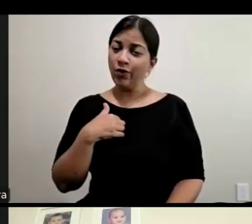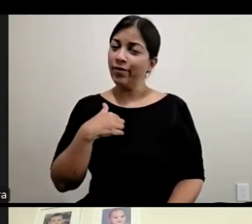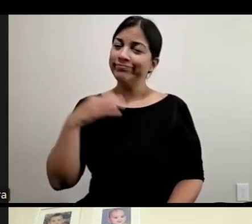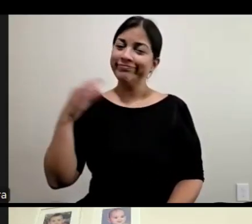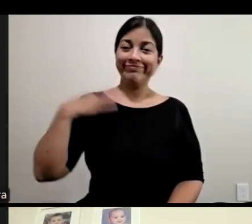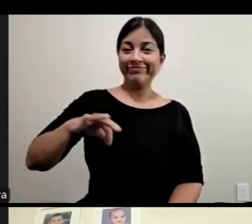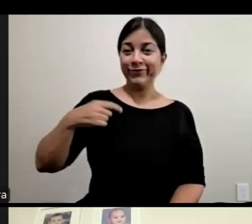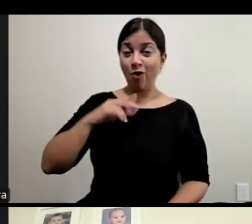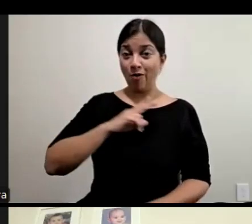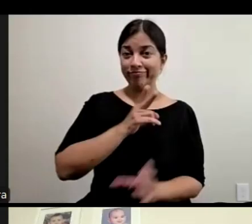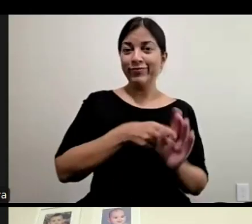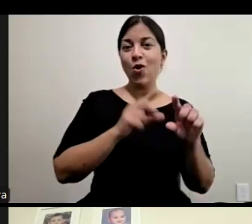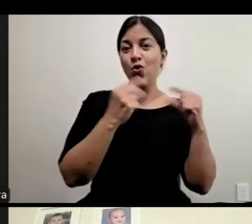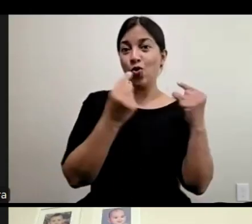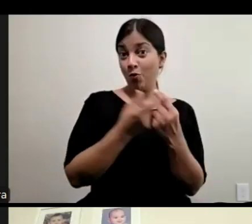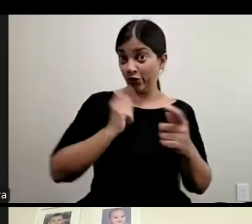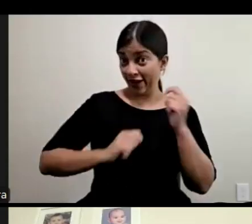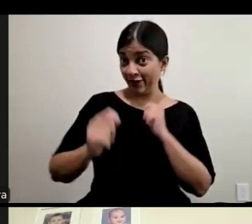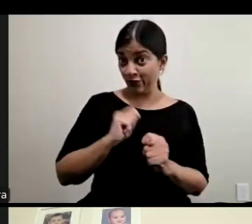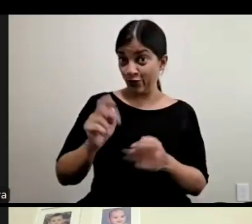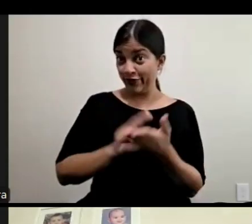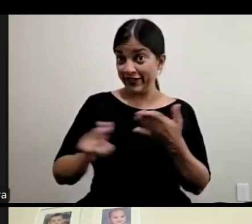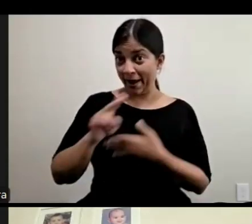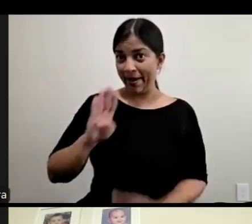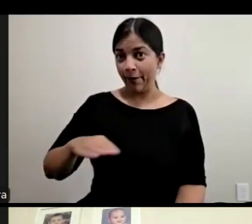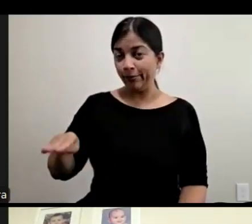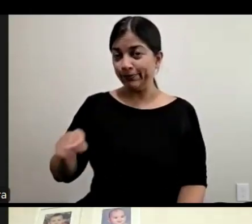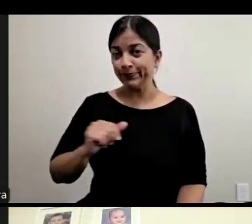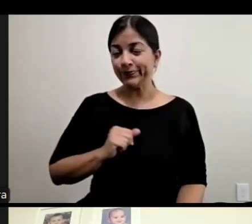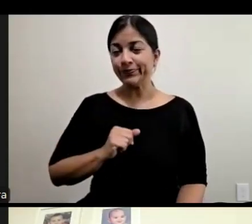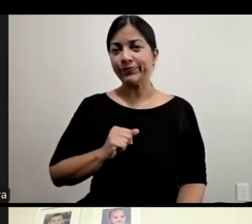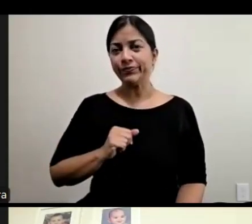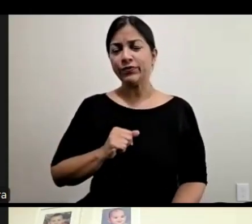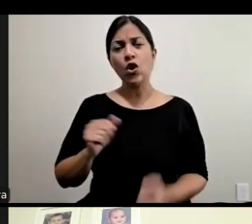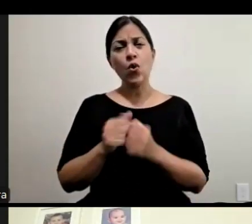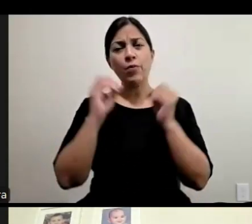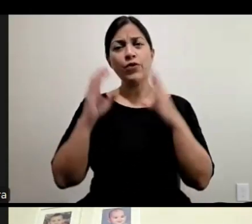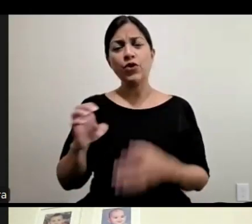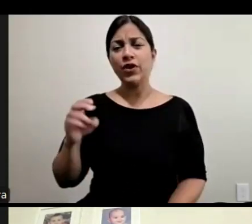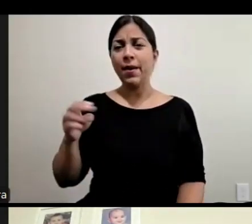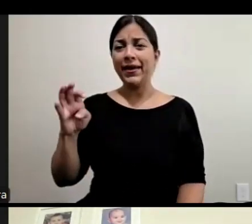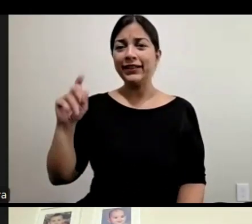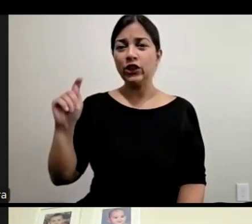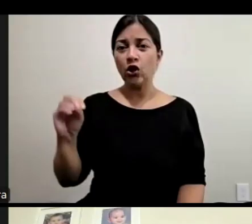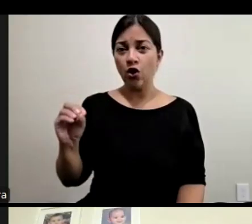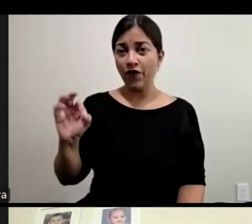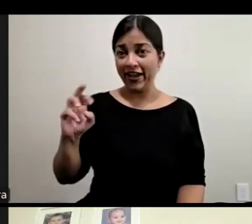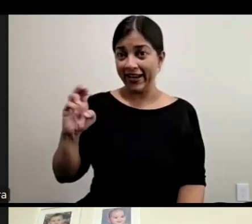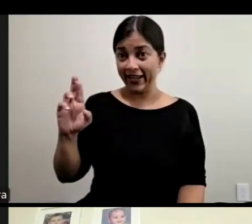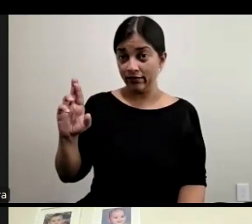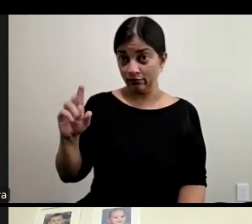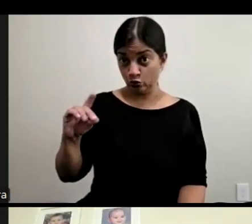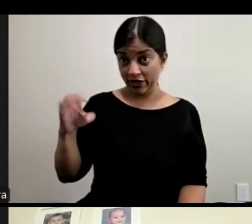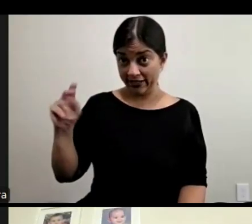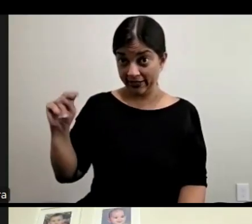al grupo de teatro de la Universidad de Bayamón. Okay. Con el profesor Eberto Ferrer Duchesne, que también es